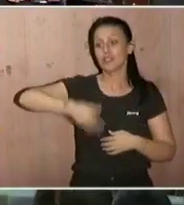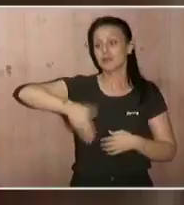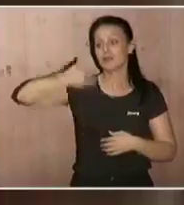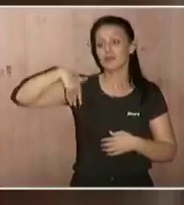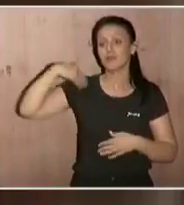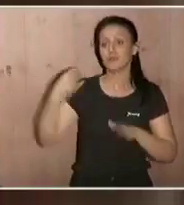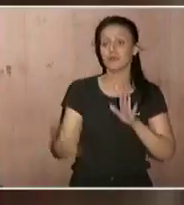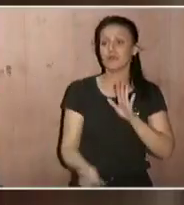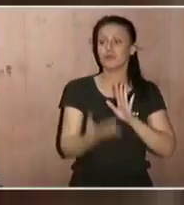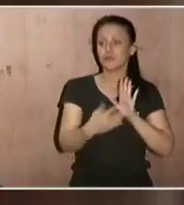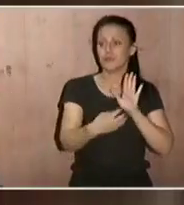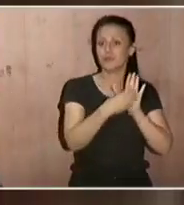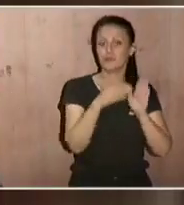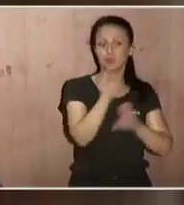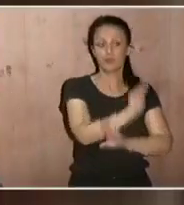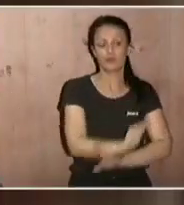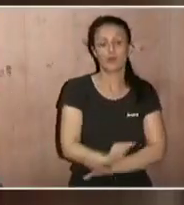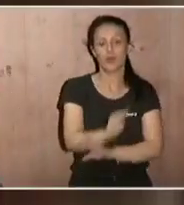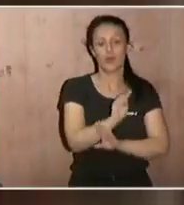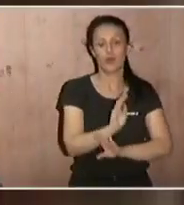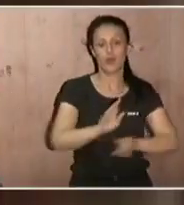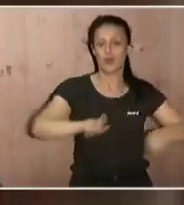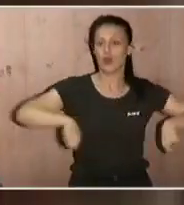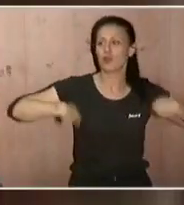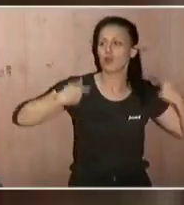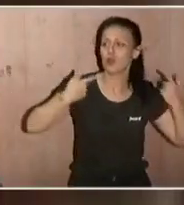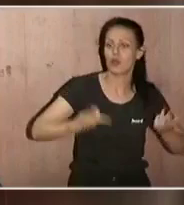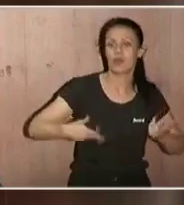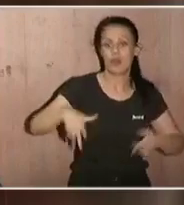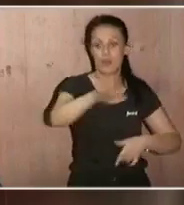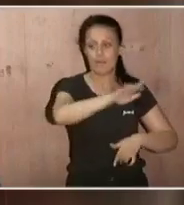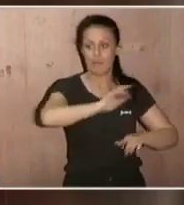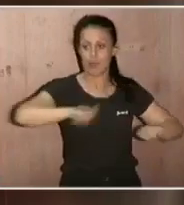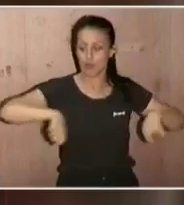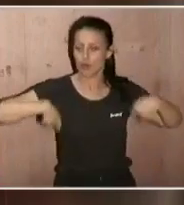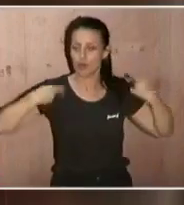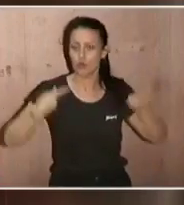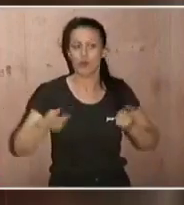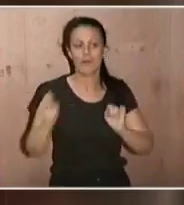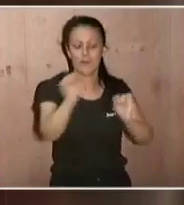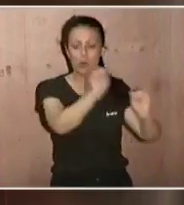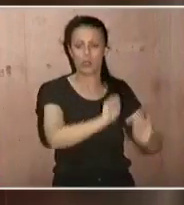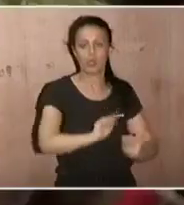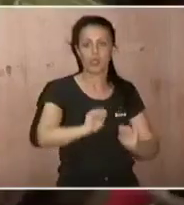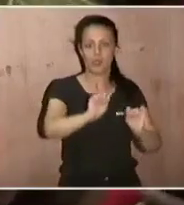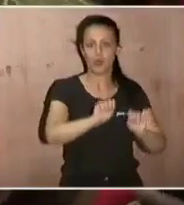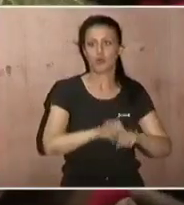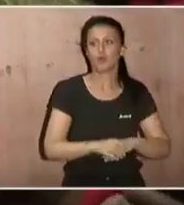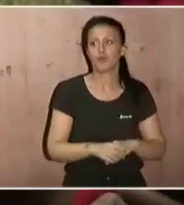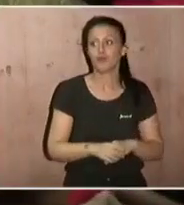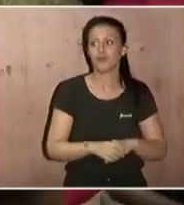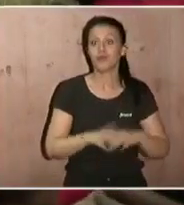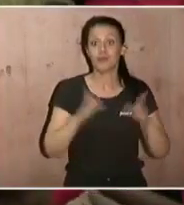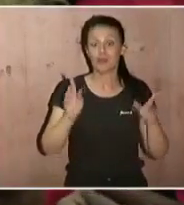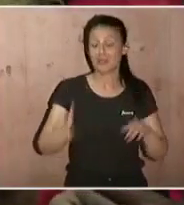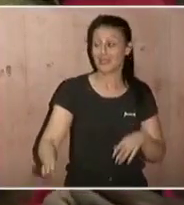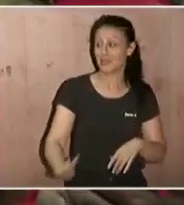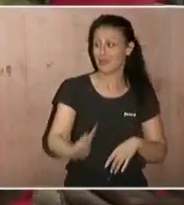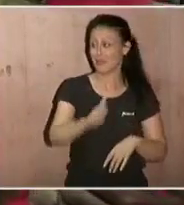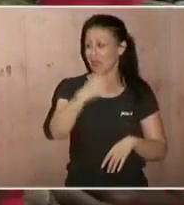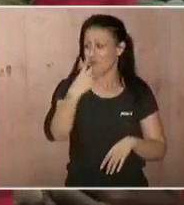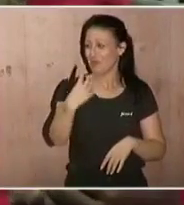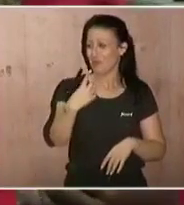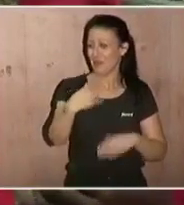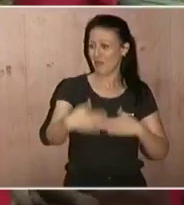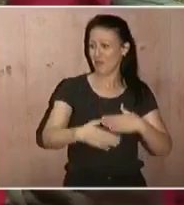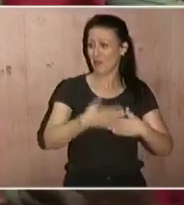título La conservación de la naturaleza, los espacios naturales protegidos, que además de pionera sigue siendo